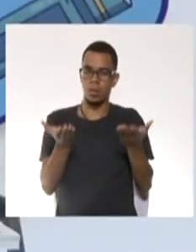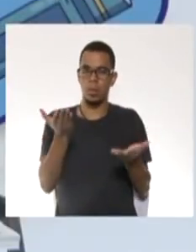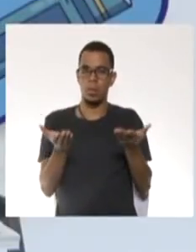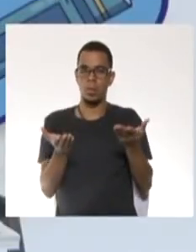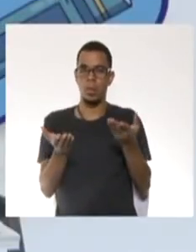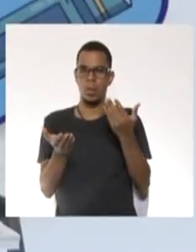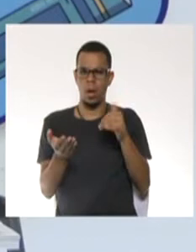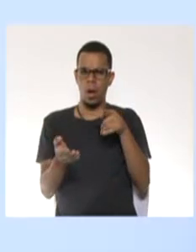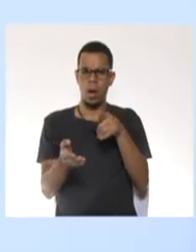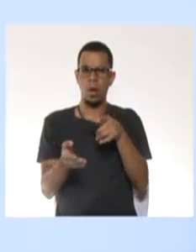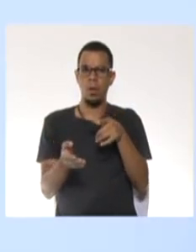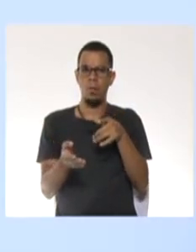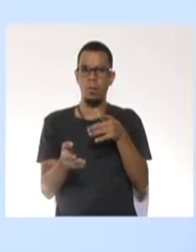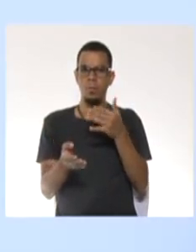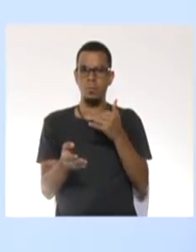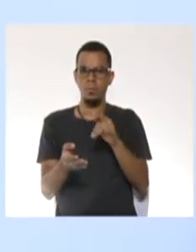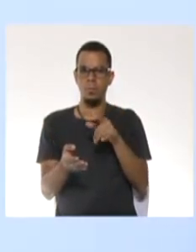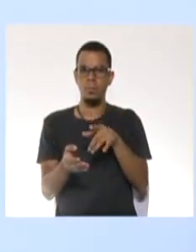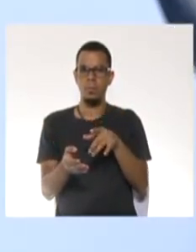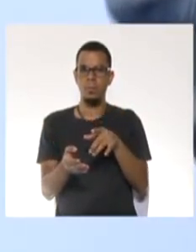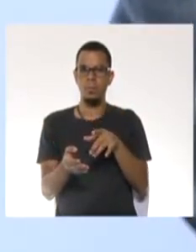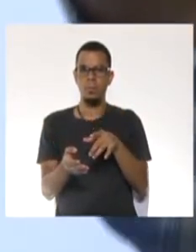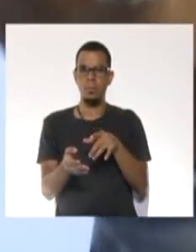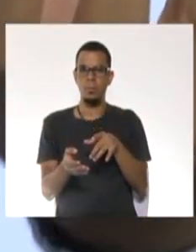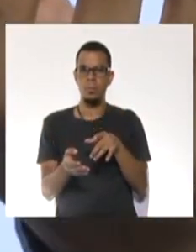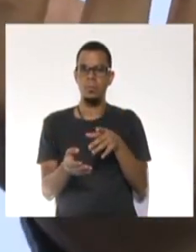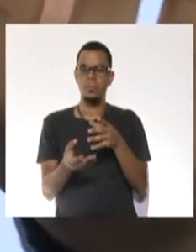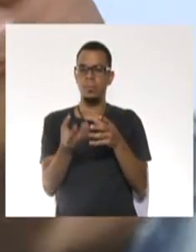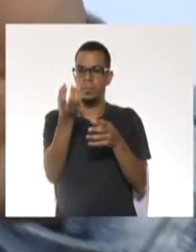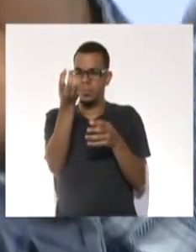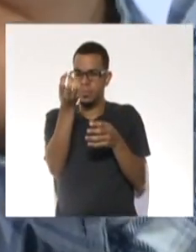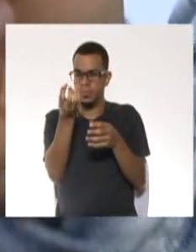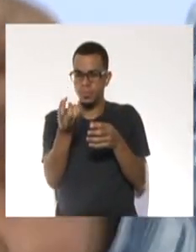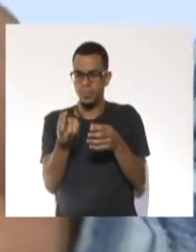efecto la gravedad, ok.